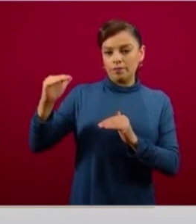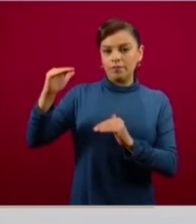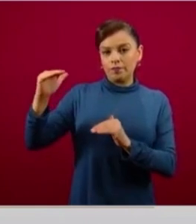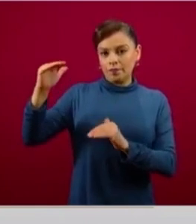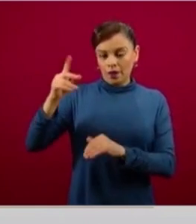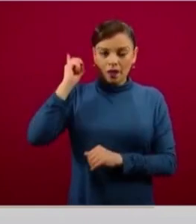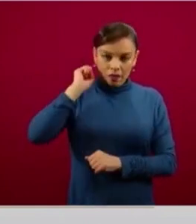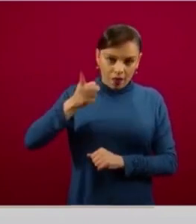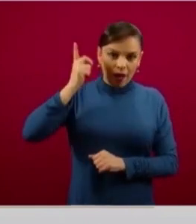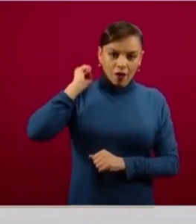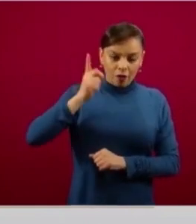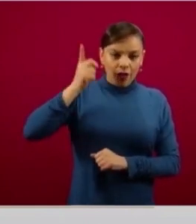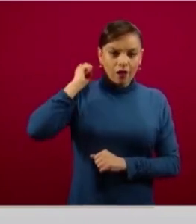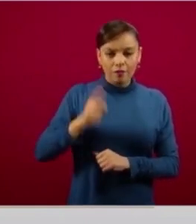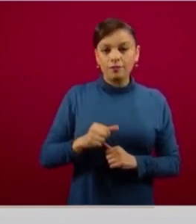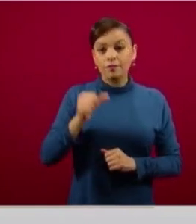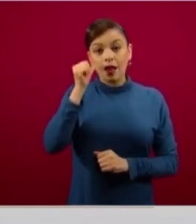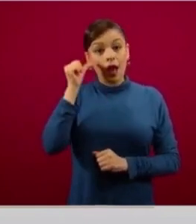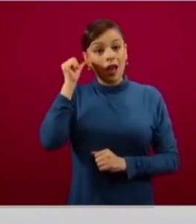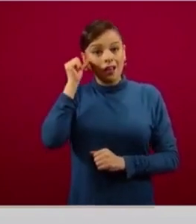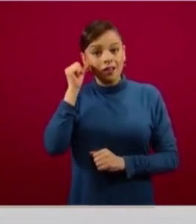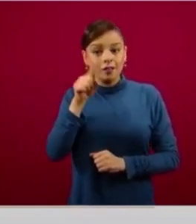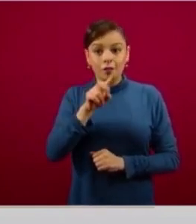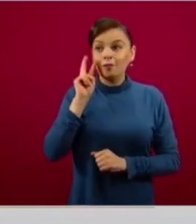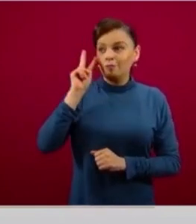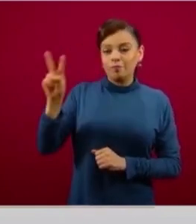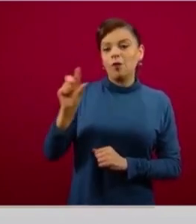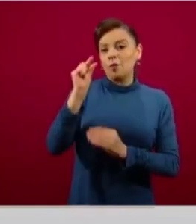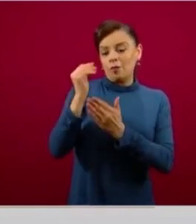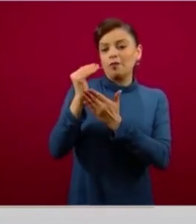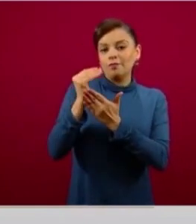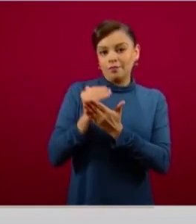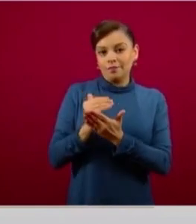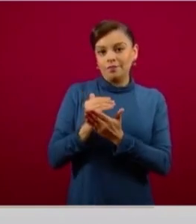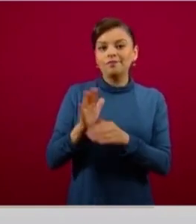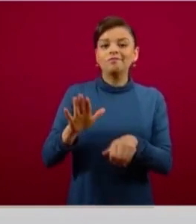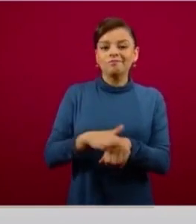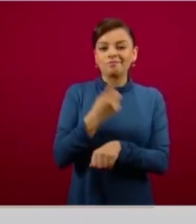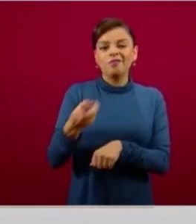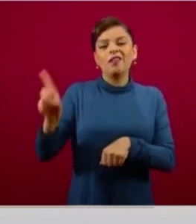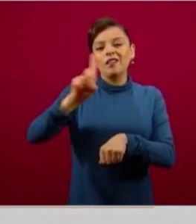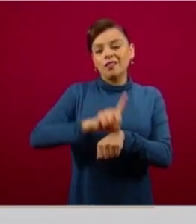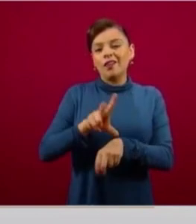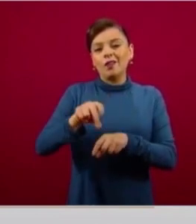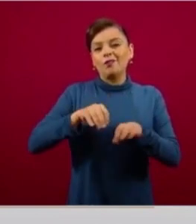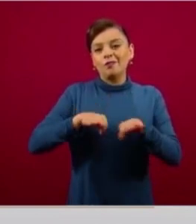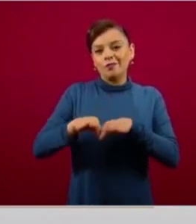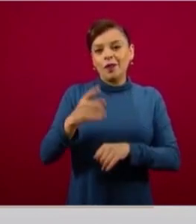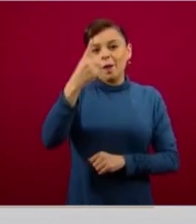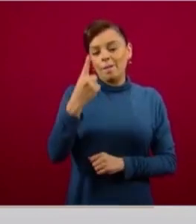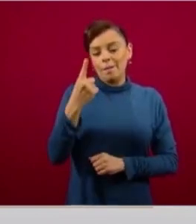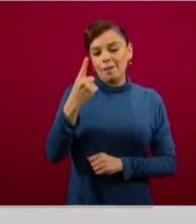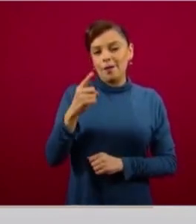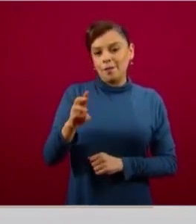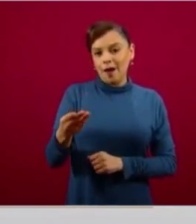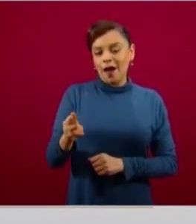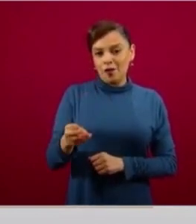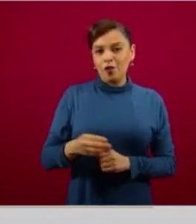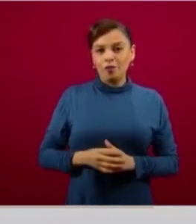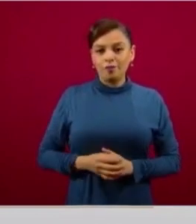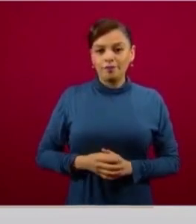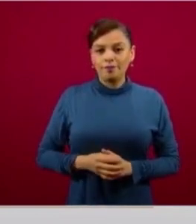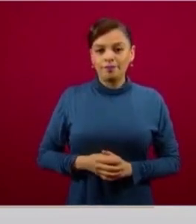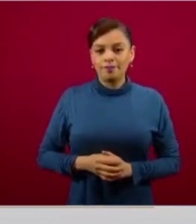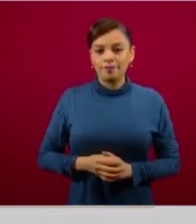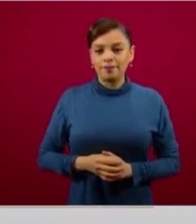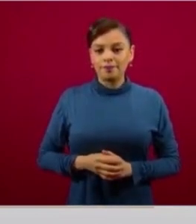el día de ayer un incremento un poco menor lo atribuimos cosa que fue primero de mayo y demás cuestiones que que